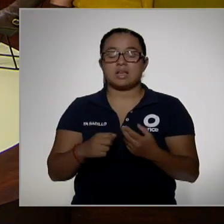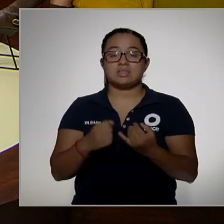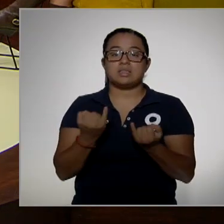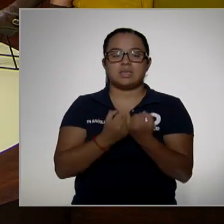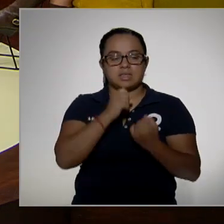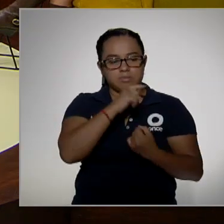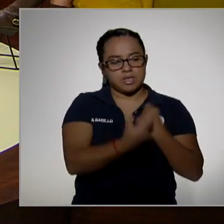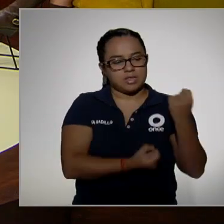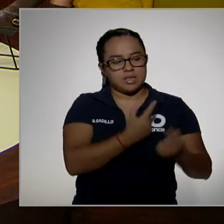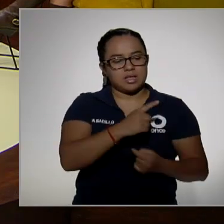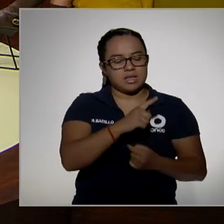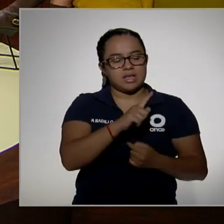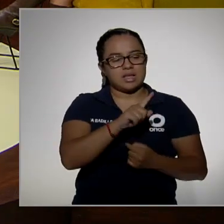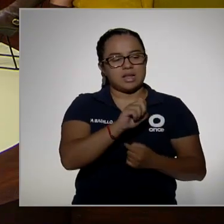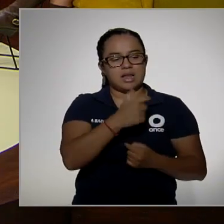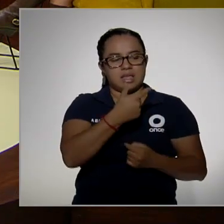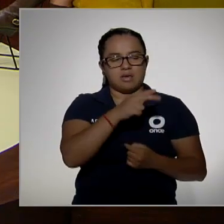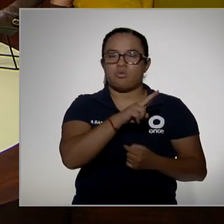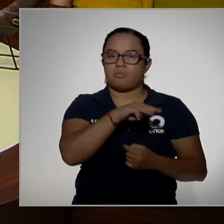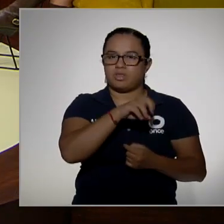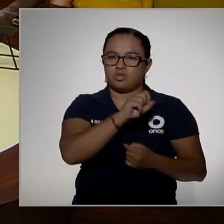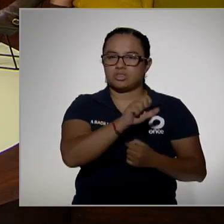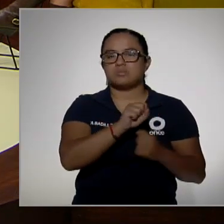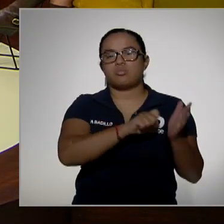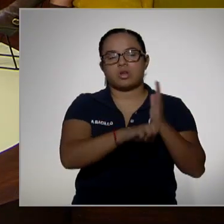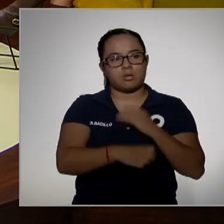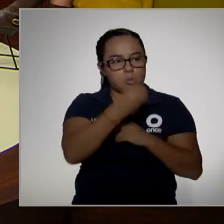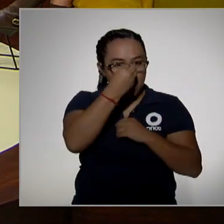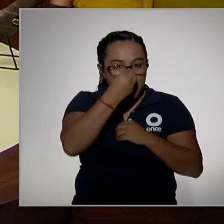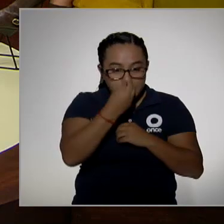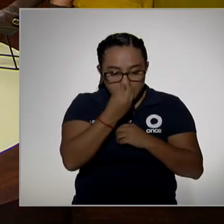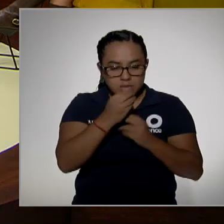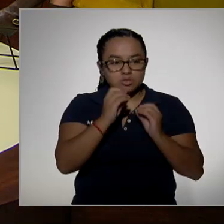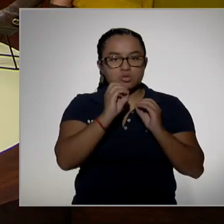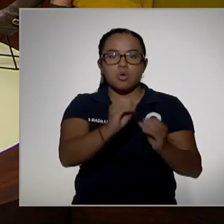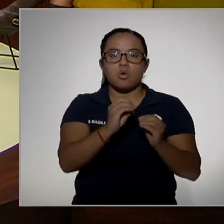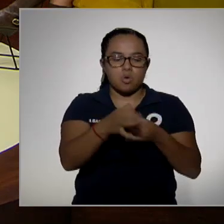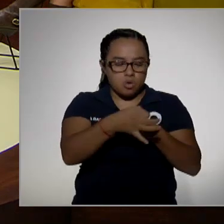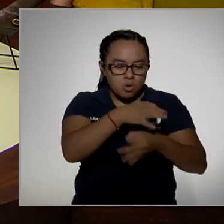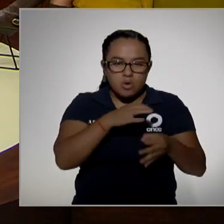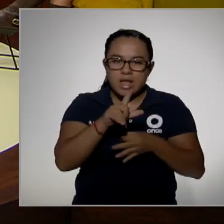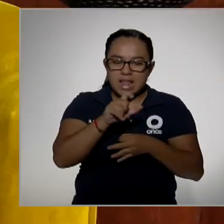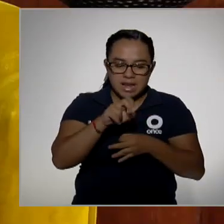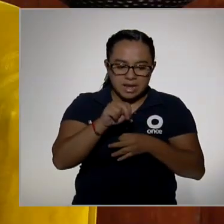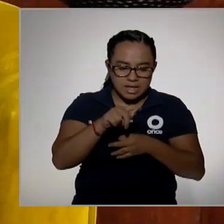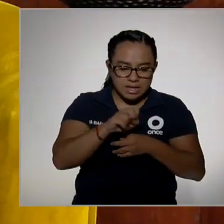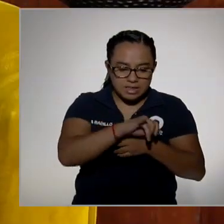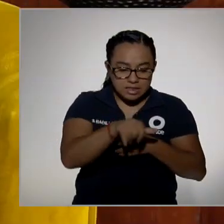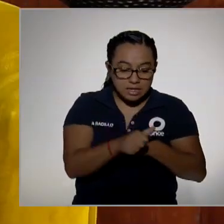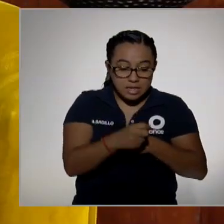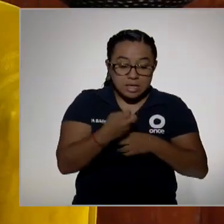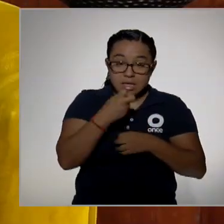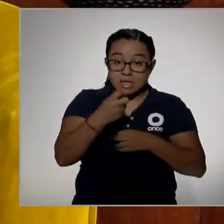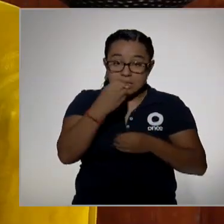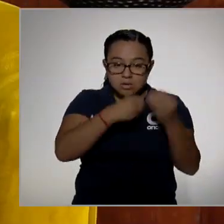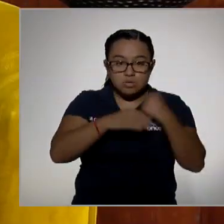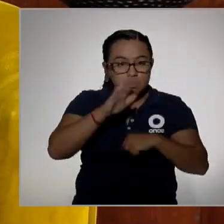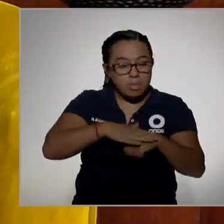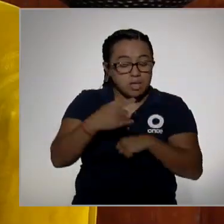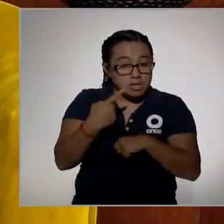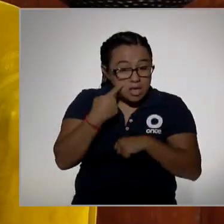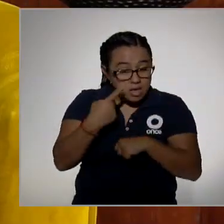leguminosas como pueden ser los garbanzos o las lentejas y son los alimentos que con mayor frecuencia